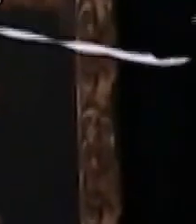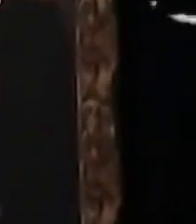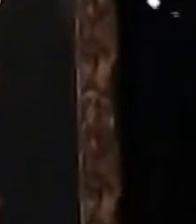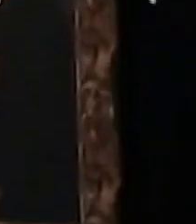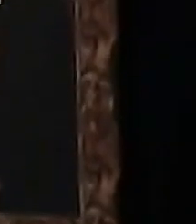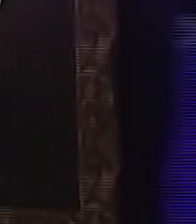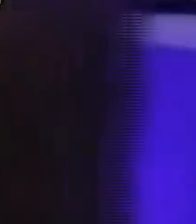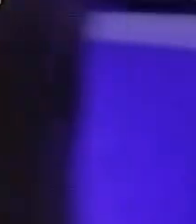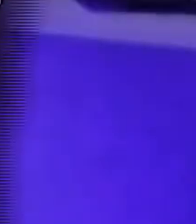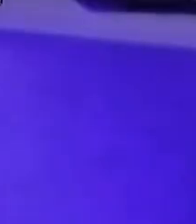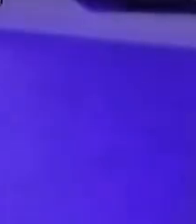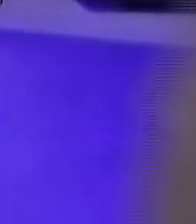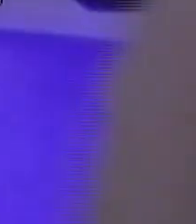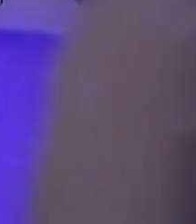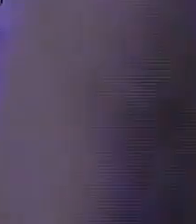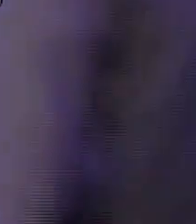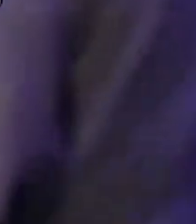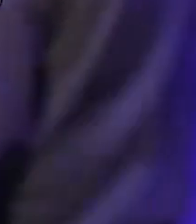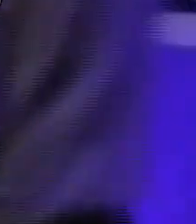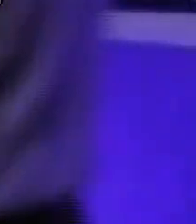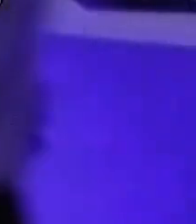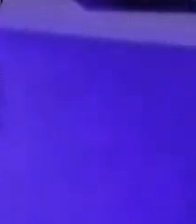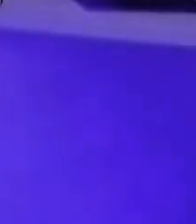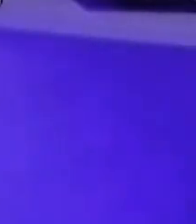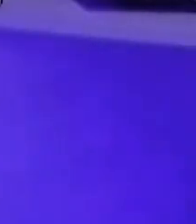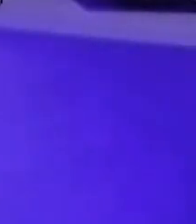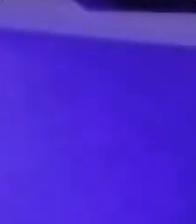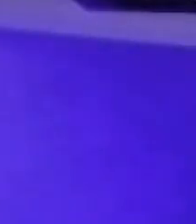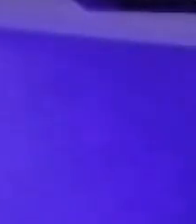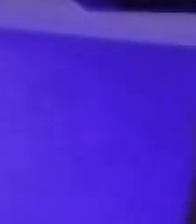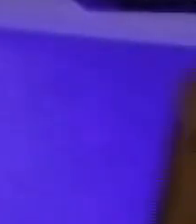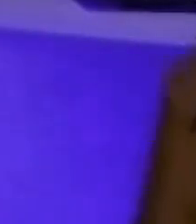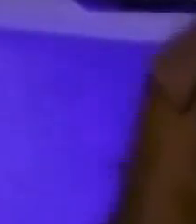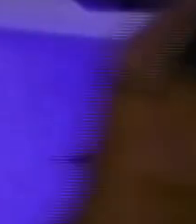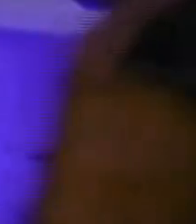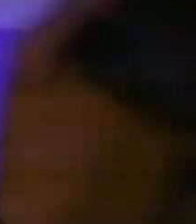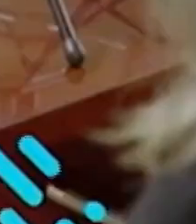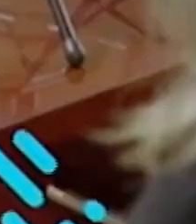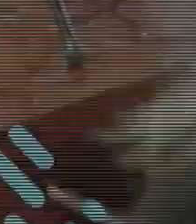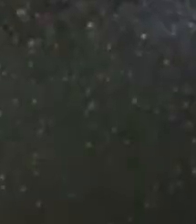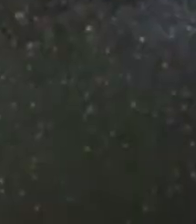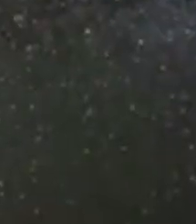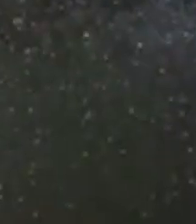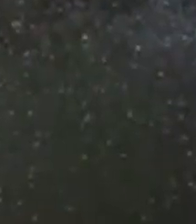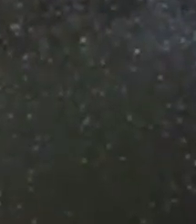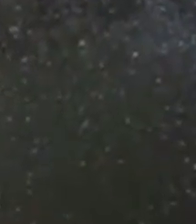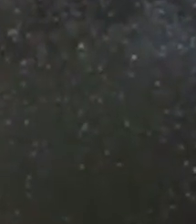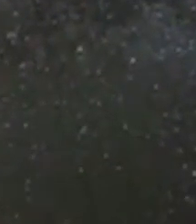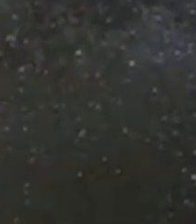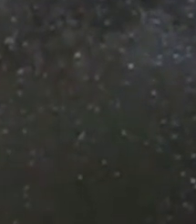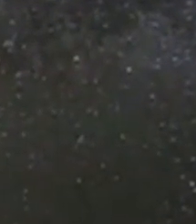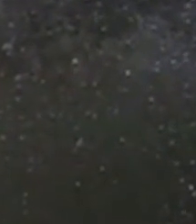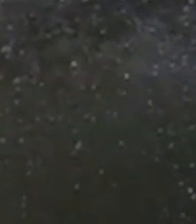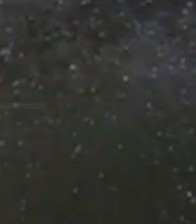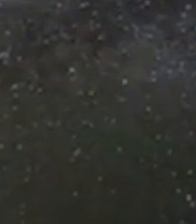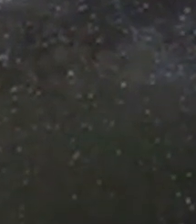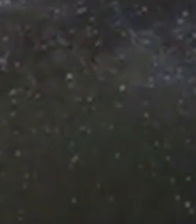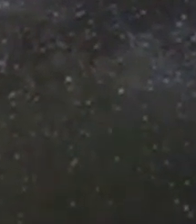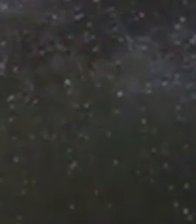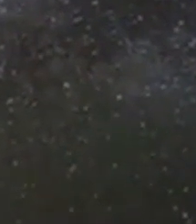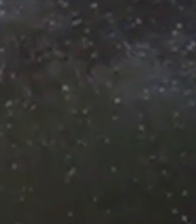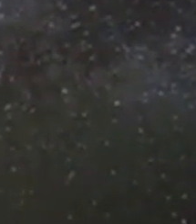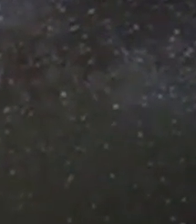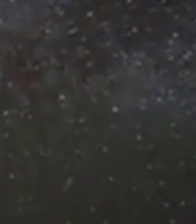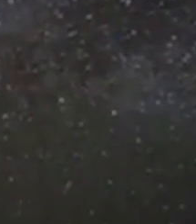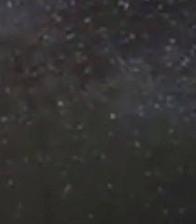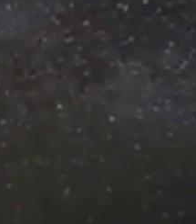formas sanas y alternativas para construir ciudadanías responsables y solidarias. Fuerza Latina, los domingos a las 2 de la